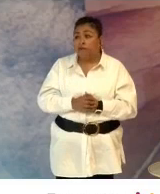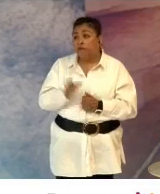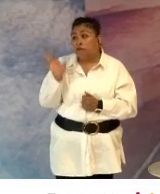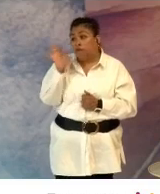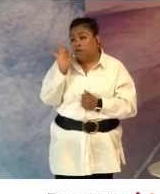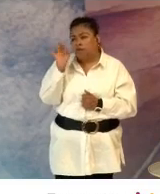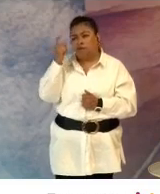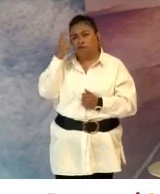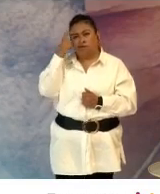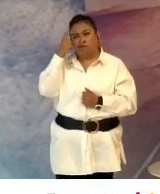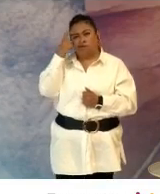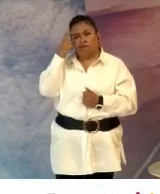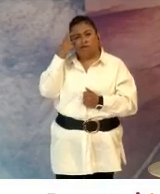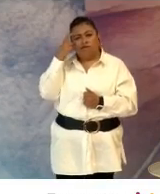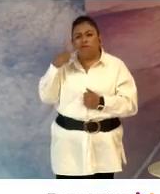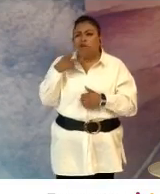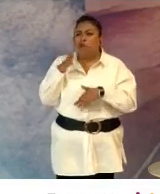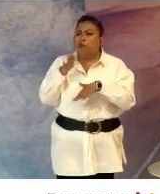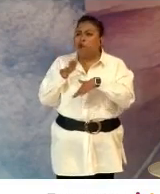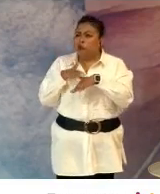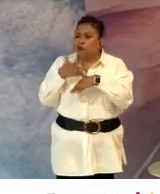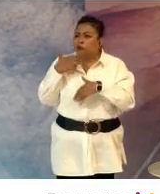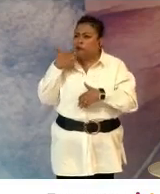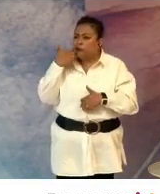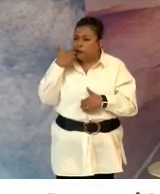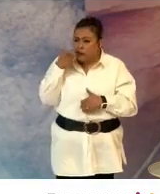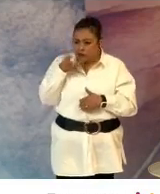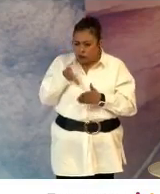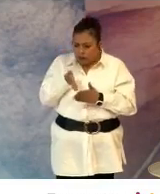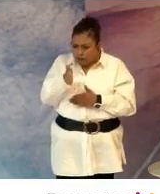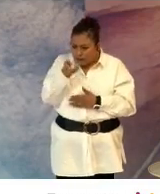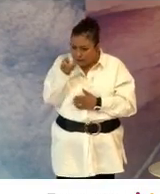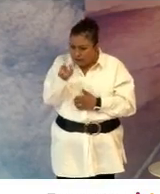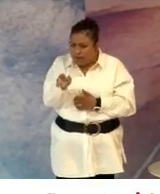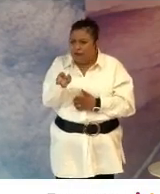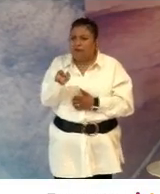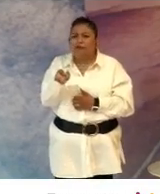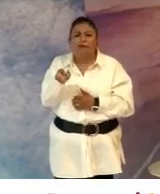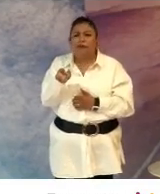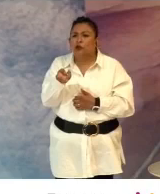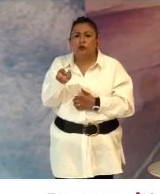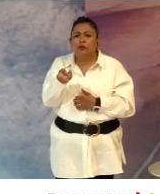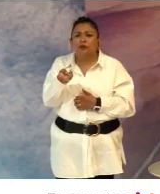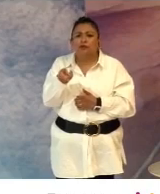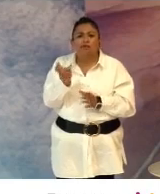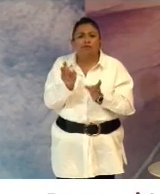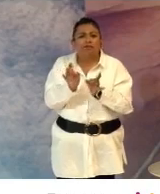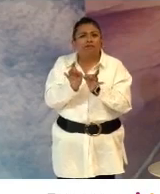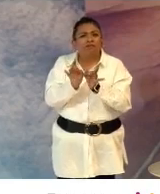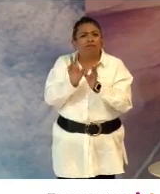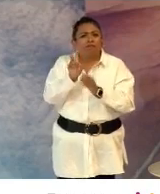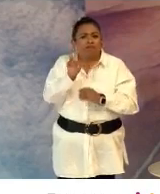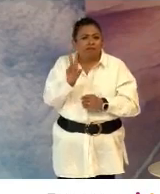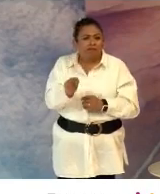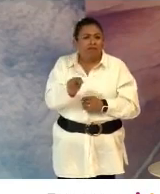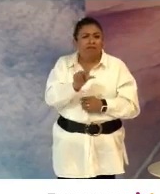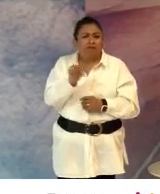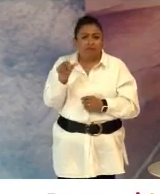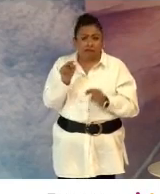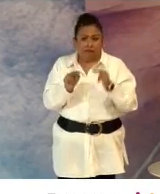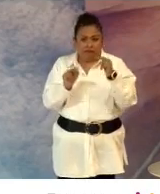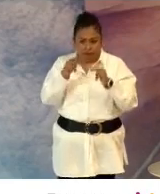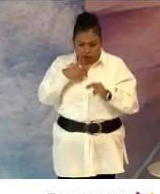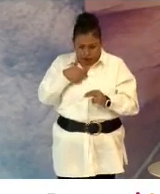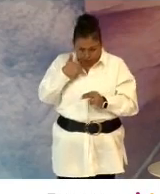Quizás se pregunten por qué queremos ir en esa dirección y por qué no está ocurriendo en la escala